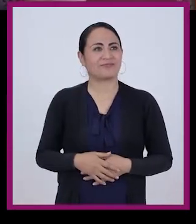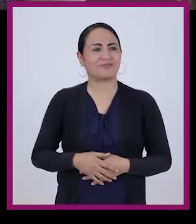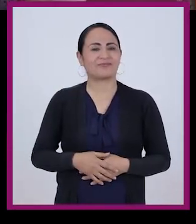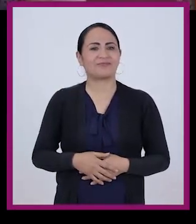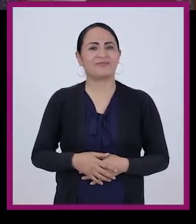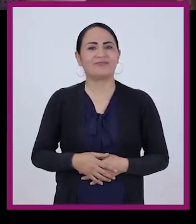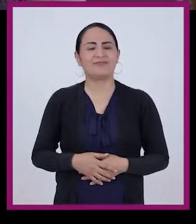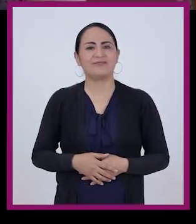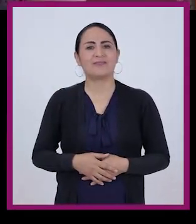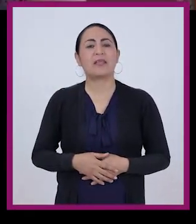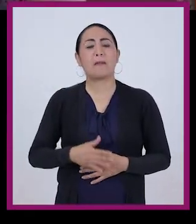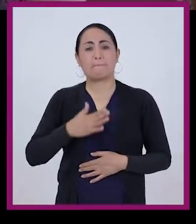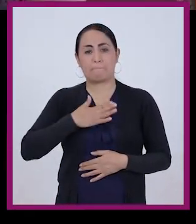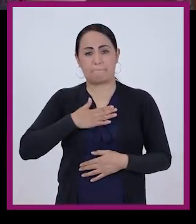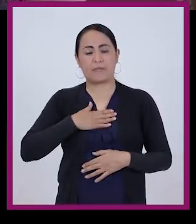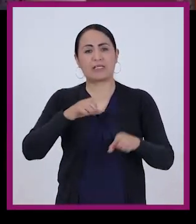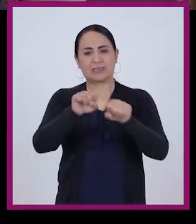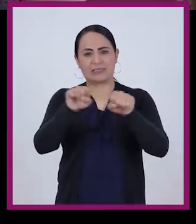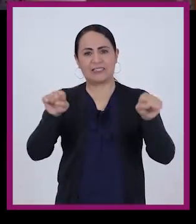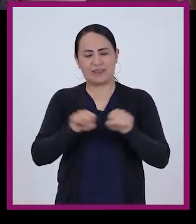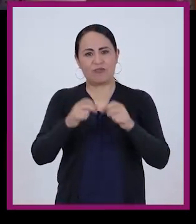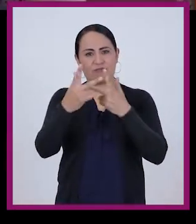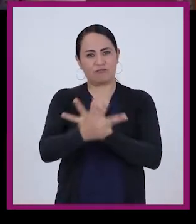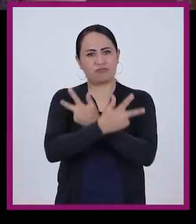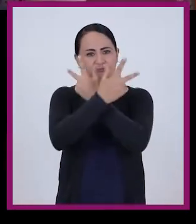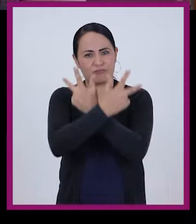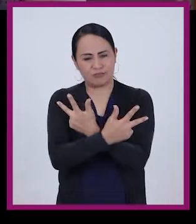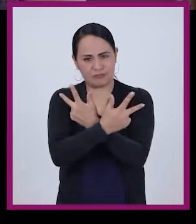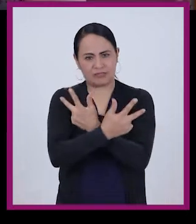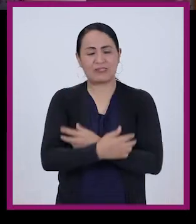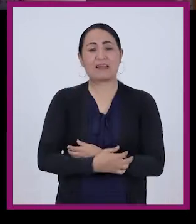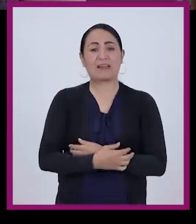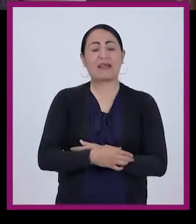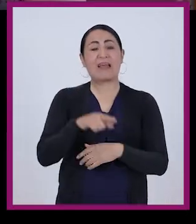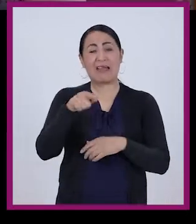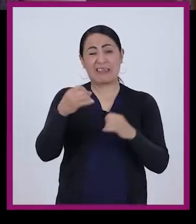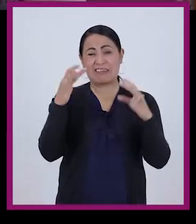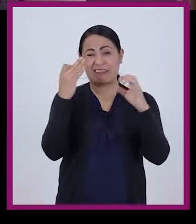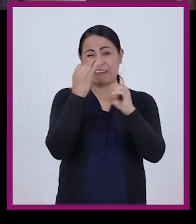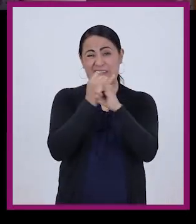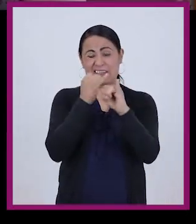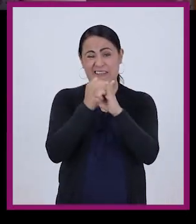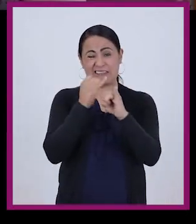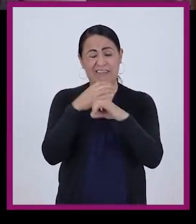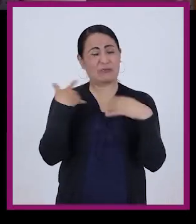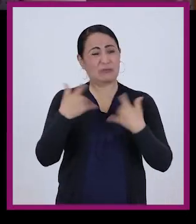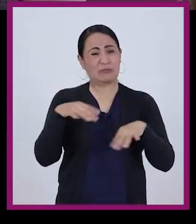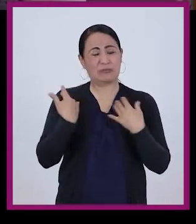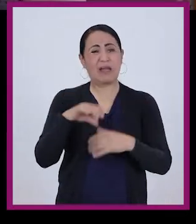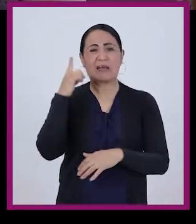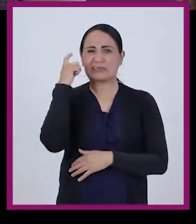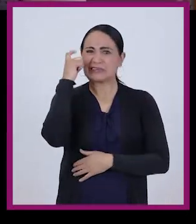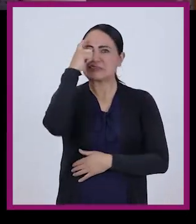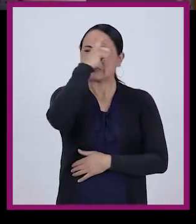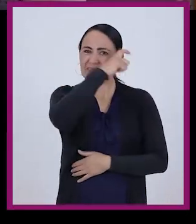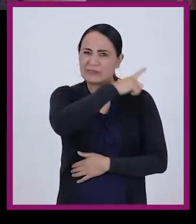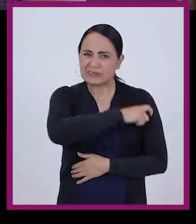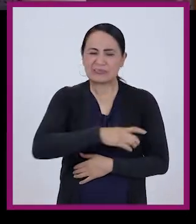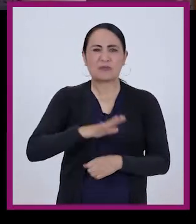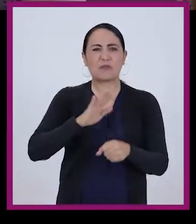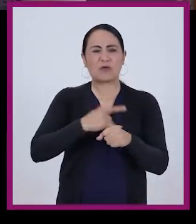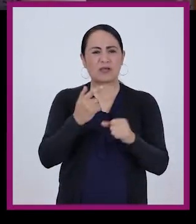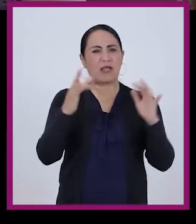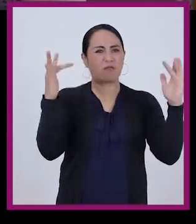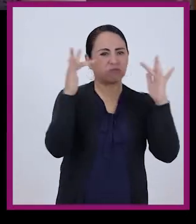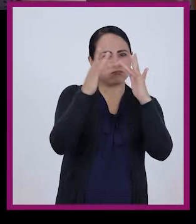Hola, Citla y Juanma. Les quiero contar que en mi salón virtual, los trabajos en equipo están siendo todo un extreme